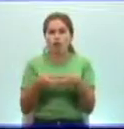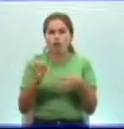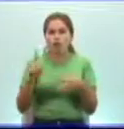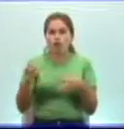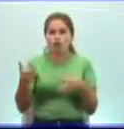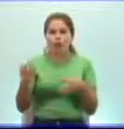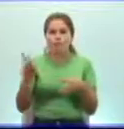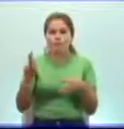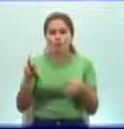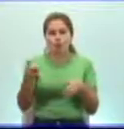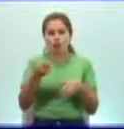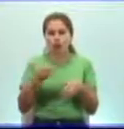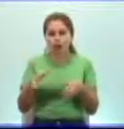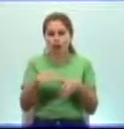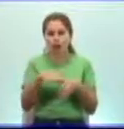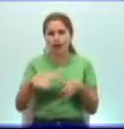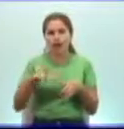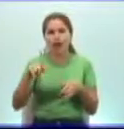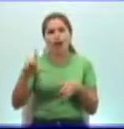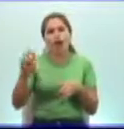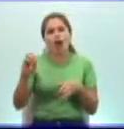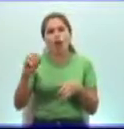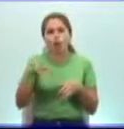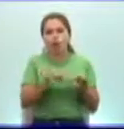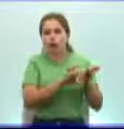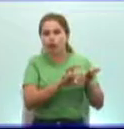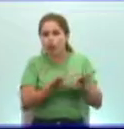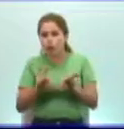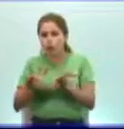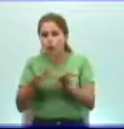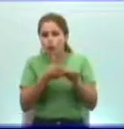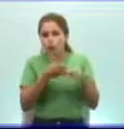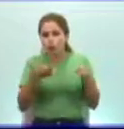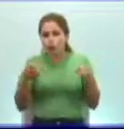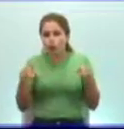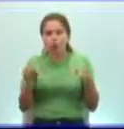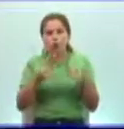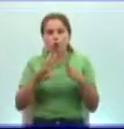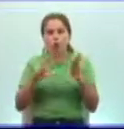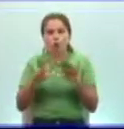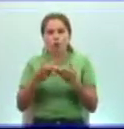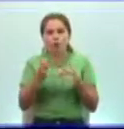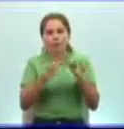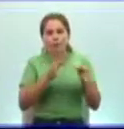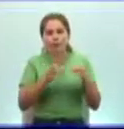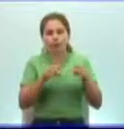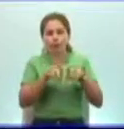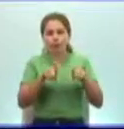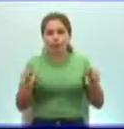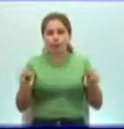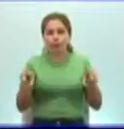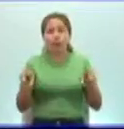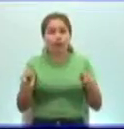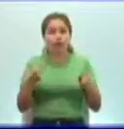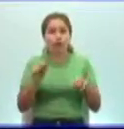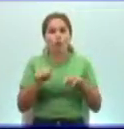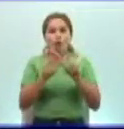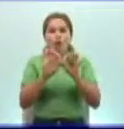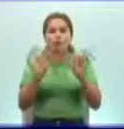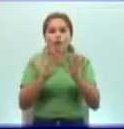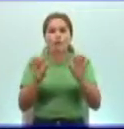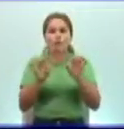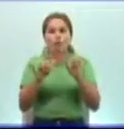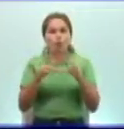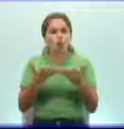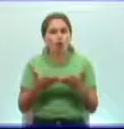el área y la longitud que recorren todas estas partículas a través de la sección transversal del conductor y bueno, la expresión de